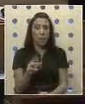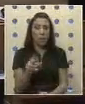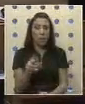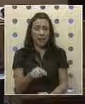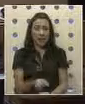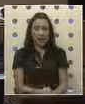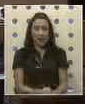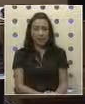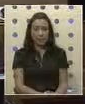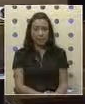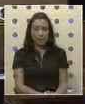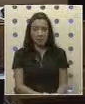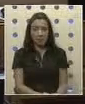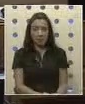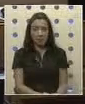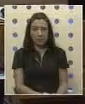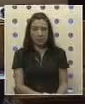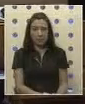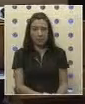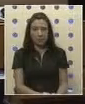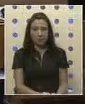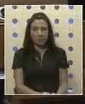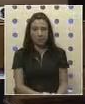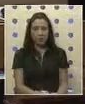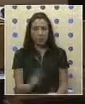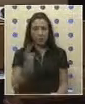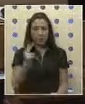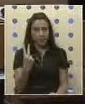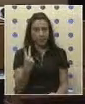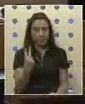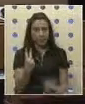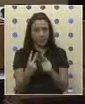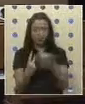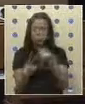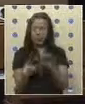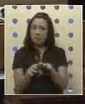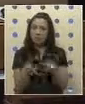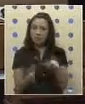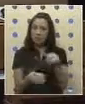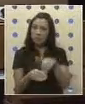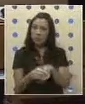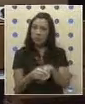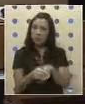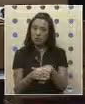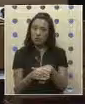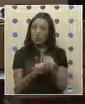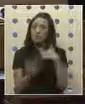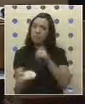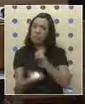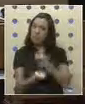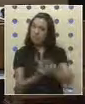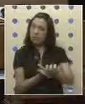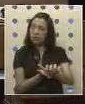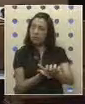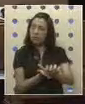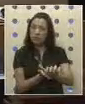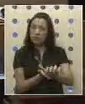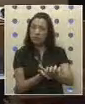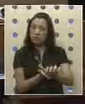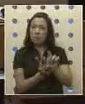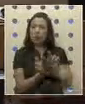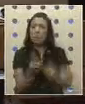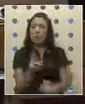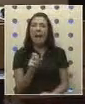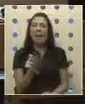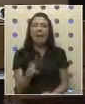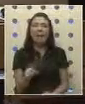que organizamos. Y segundo, presidente, nosotros no estamos de acuerdo y vamos a votar en consecuencia, es decir, en rechazo, a esta idea de las primarias a